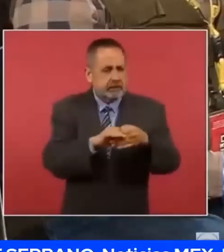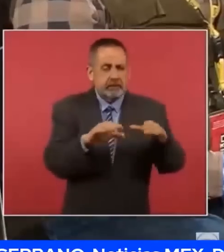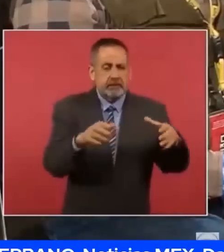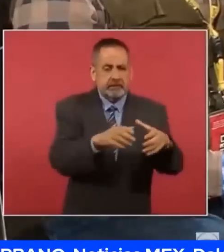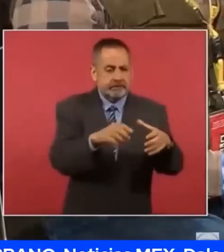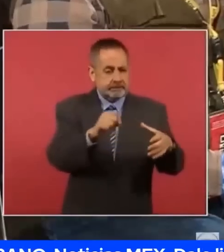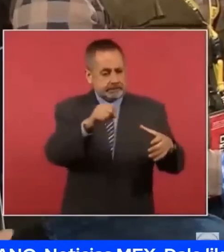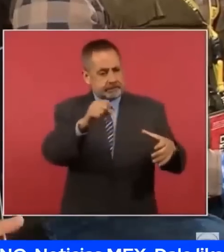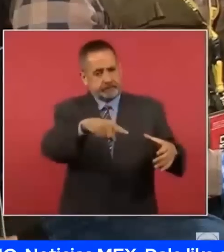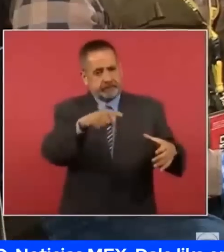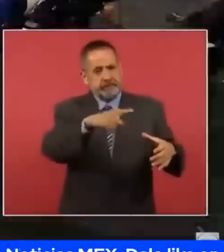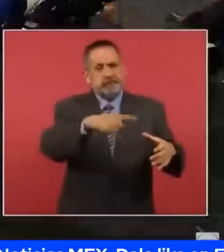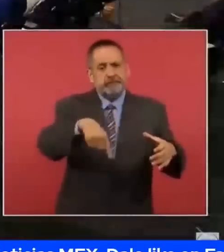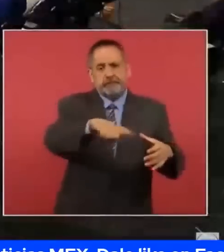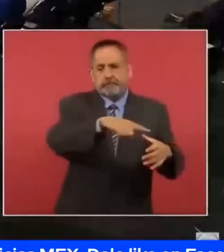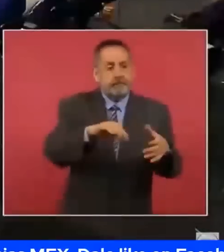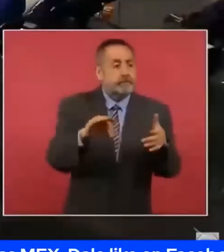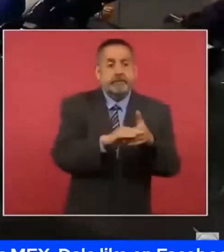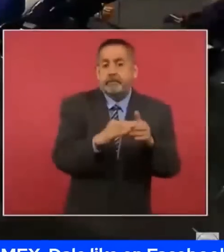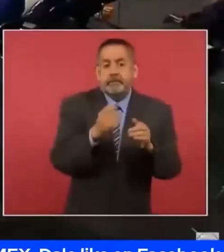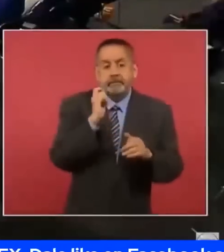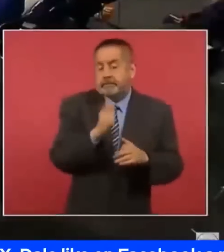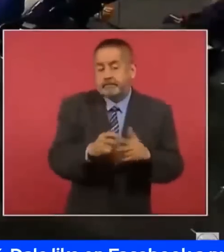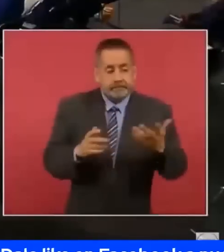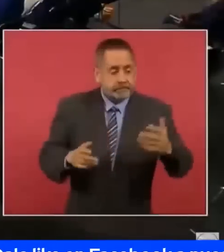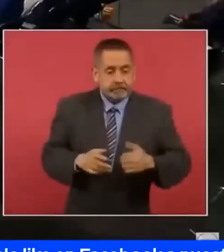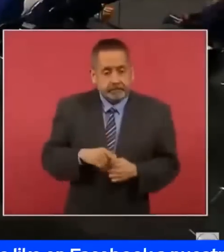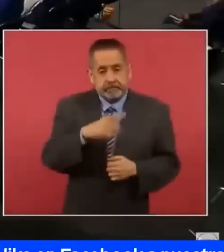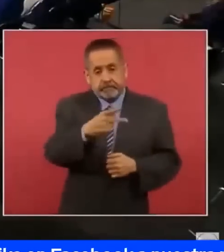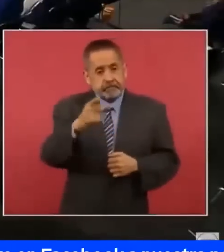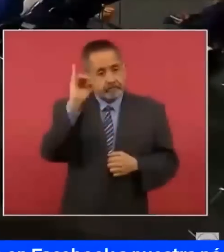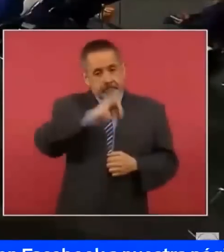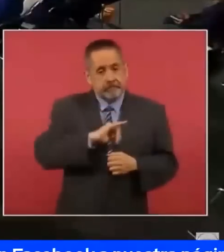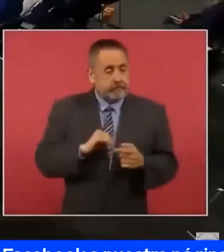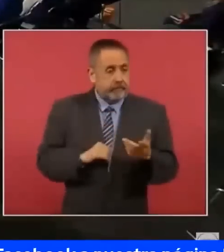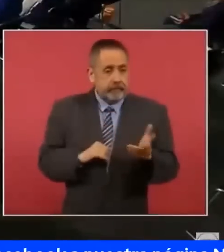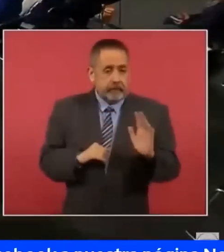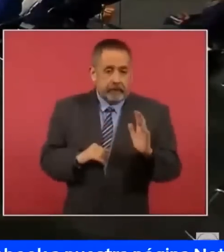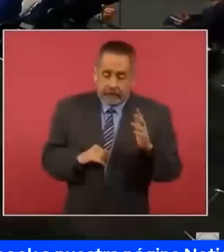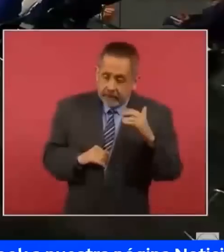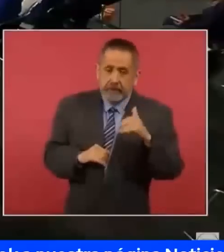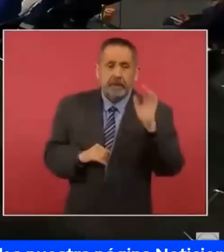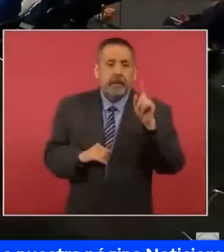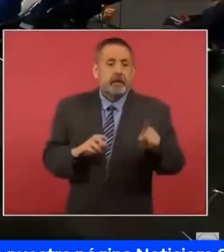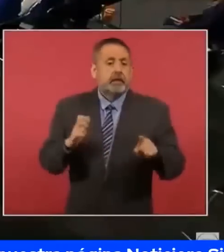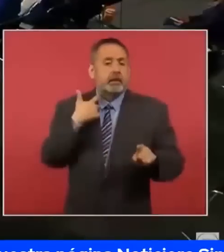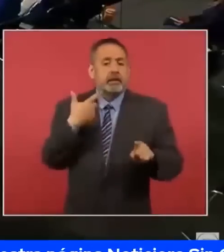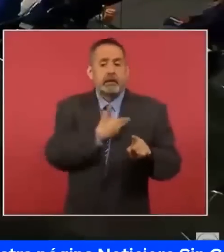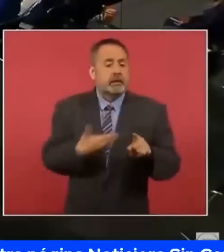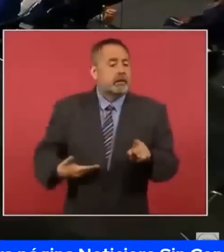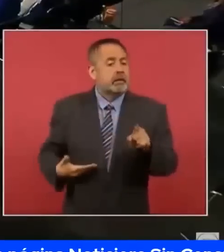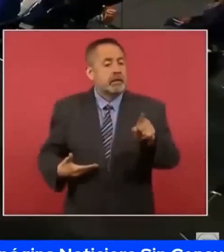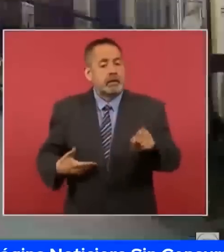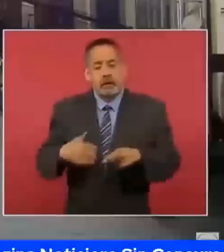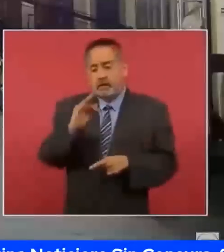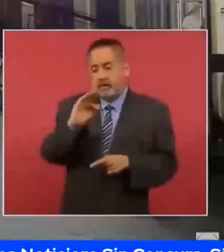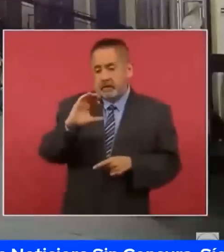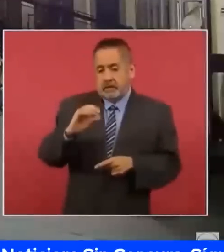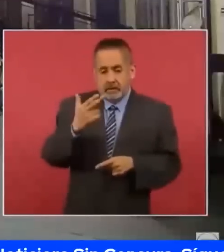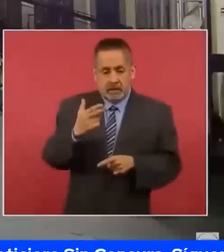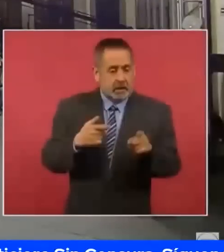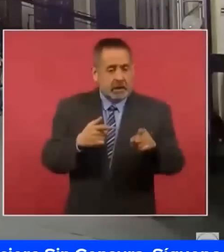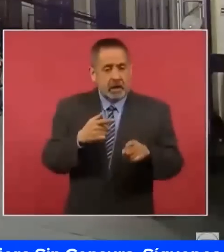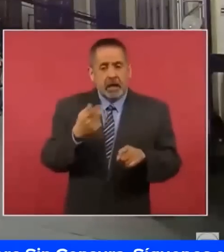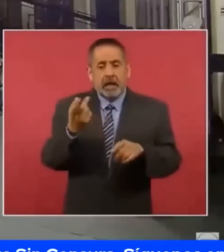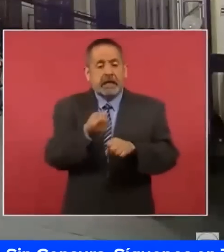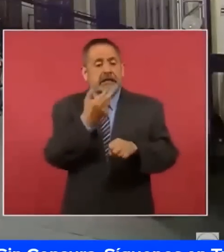llegue a, pues el círculo cercano, básicamente, pues su jefe era el expresidente Felipe Calderón, era